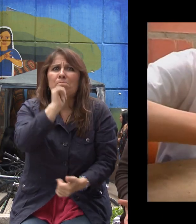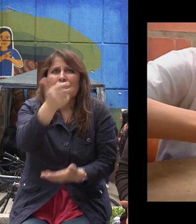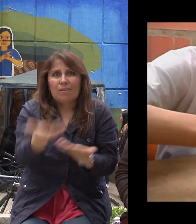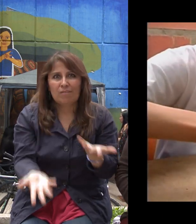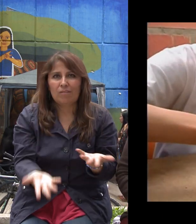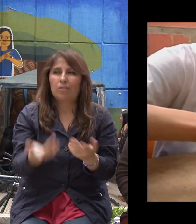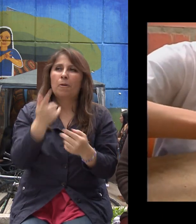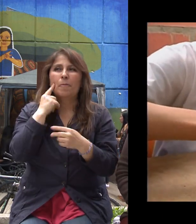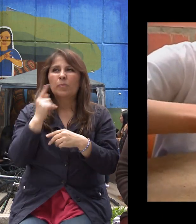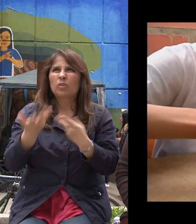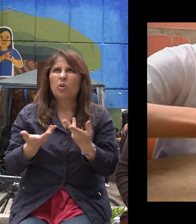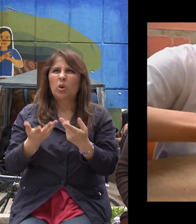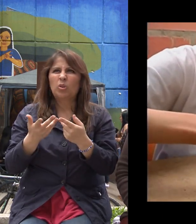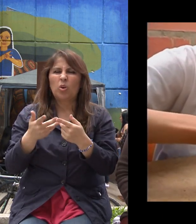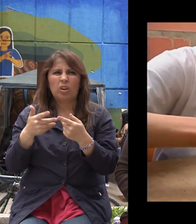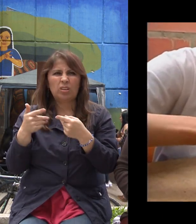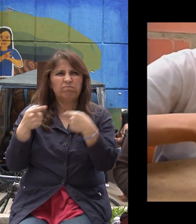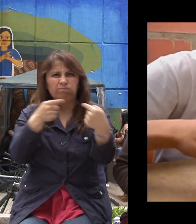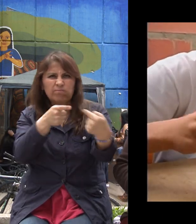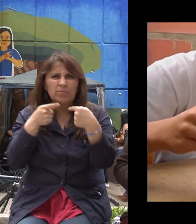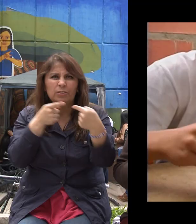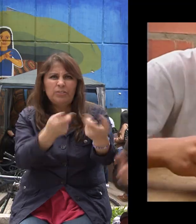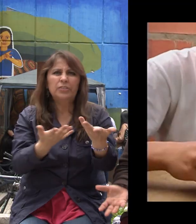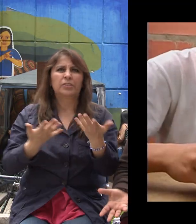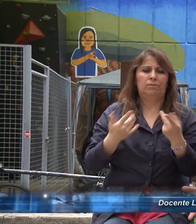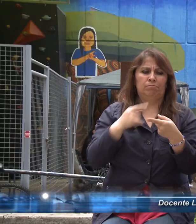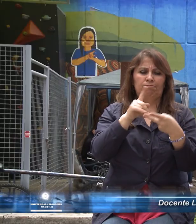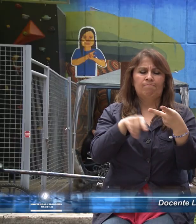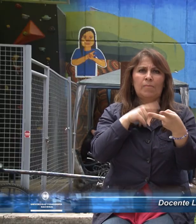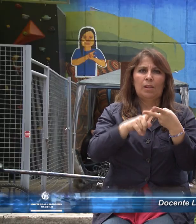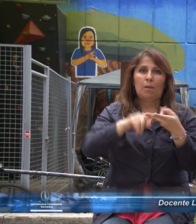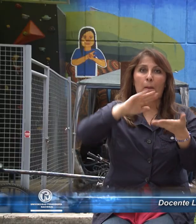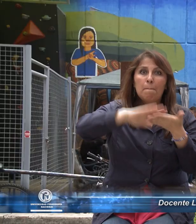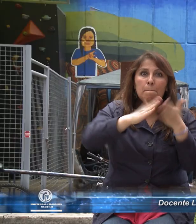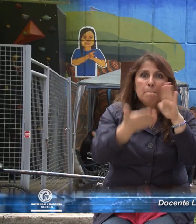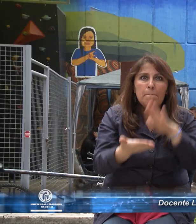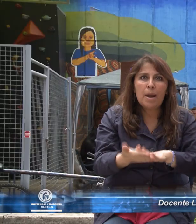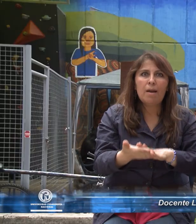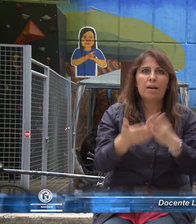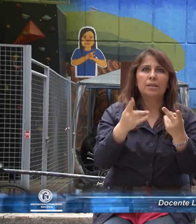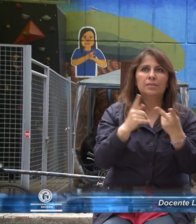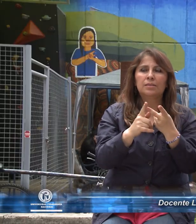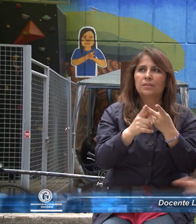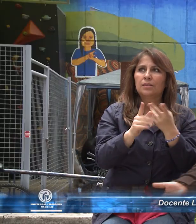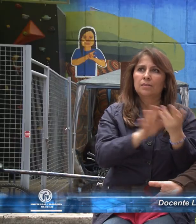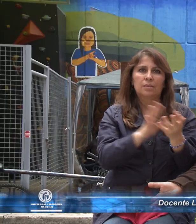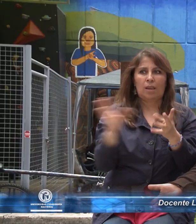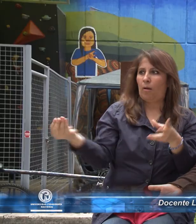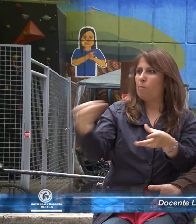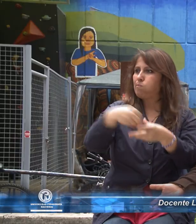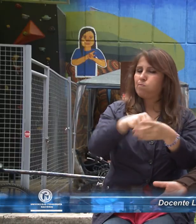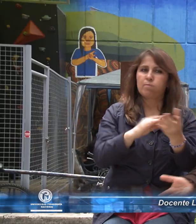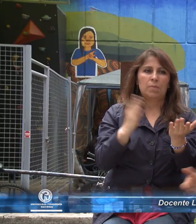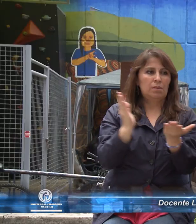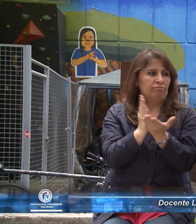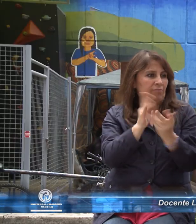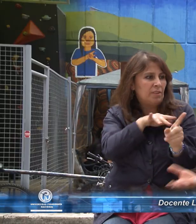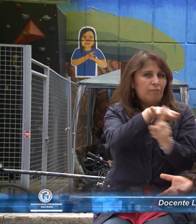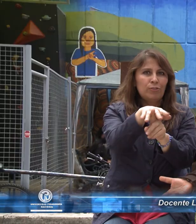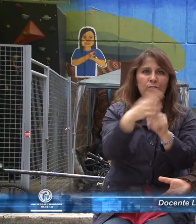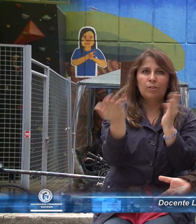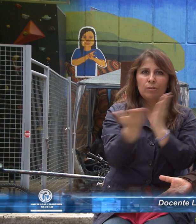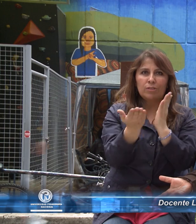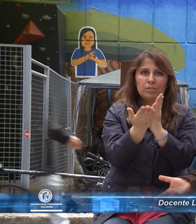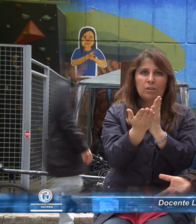del conflicto, con todo este tema de la paz en términos de que entra la educación, pues el educador especial ahí tiene